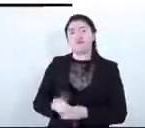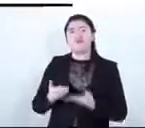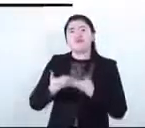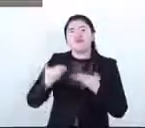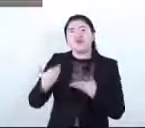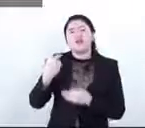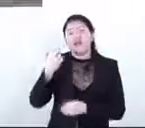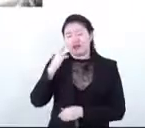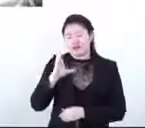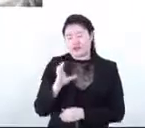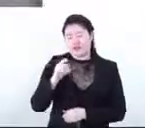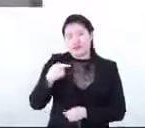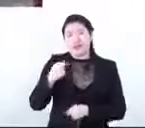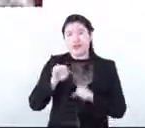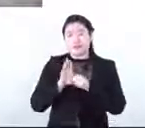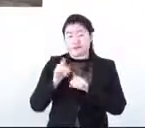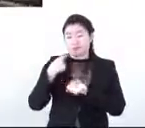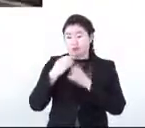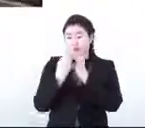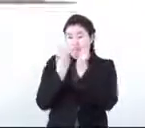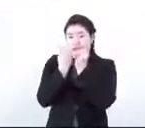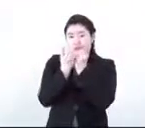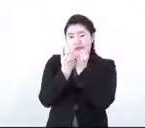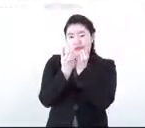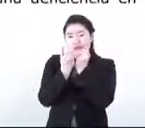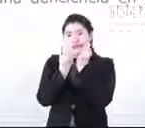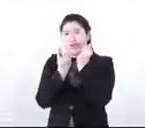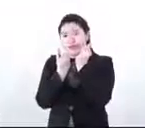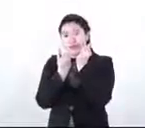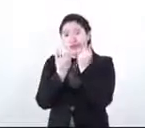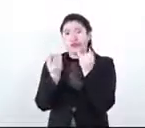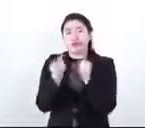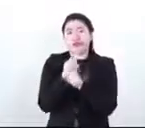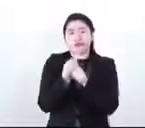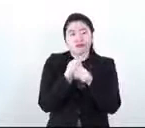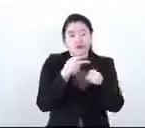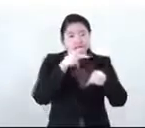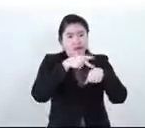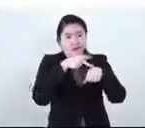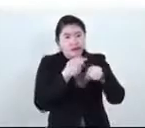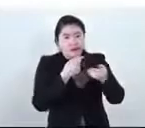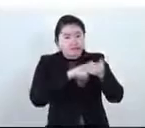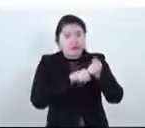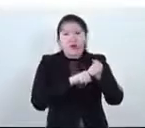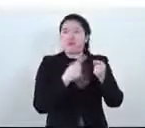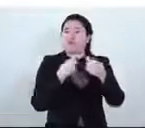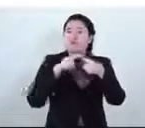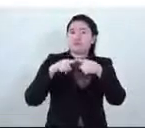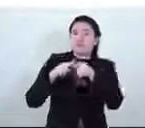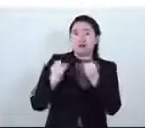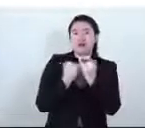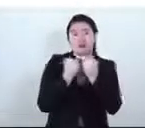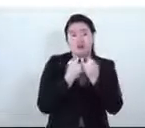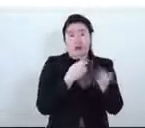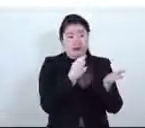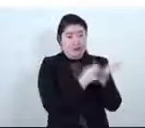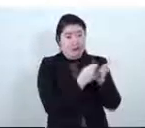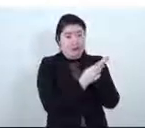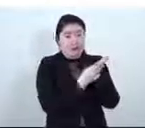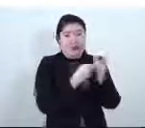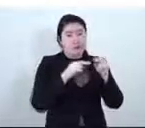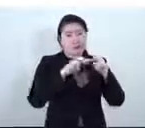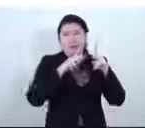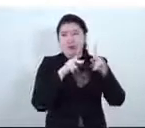un desplazamiento de las traves, el cual permitió observar concretos diferentes y algunos de los pernos desoldados de las traves.